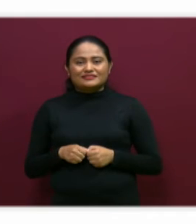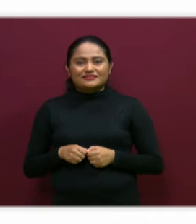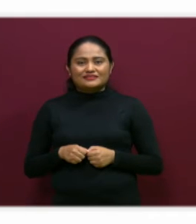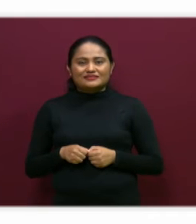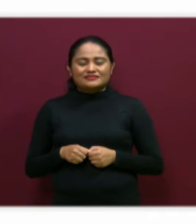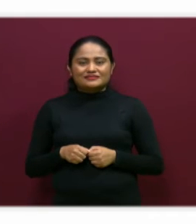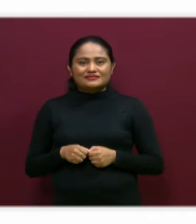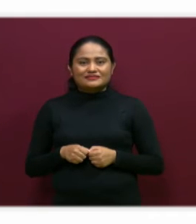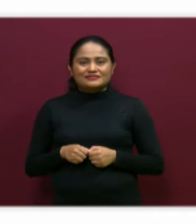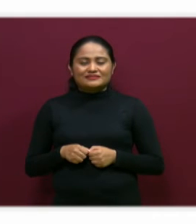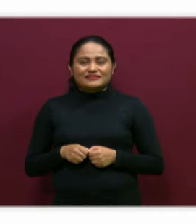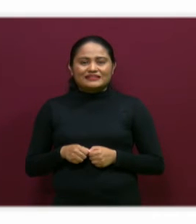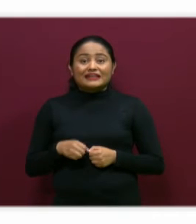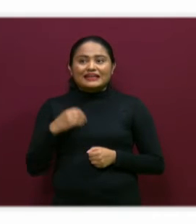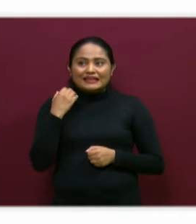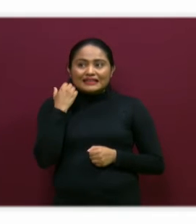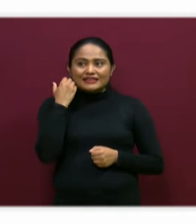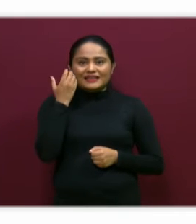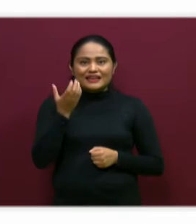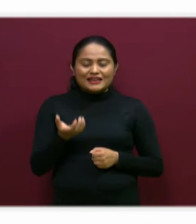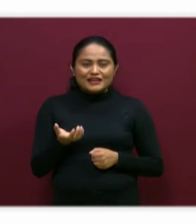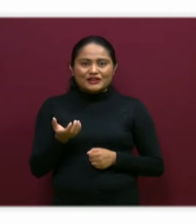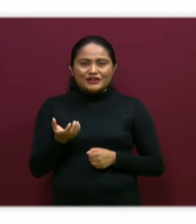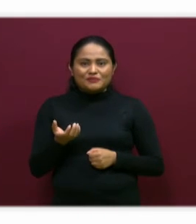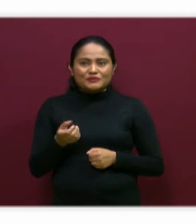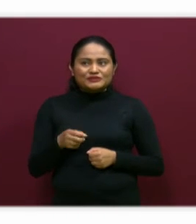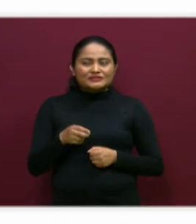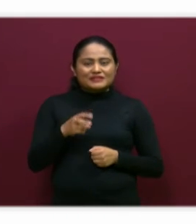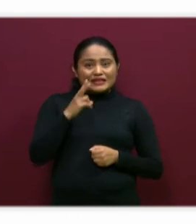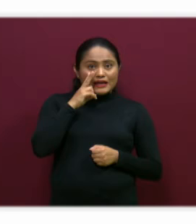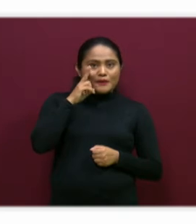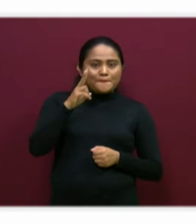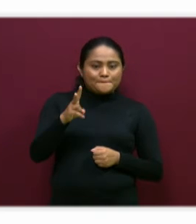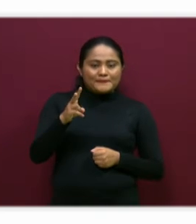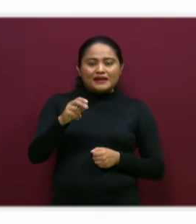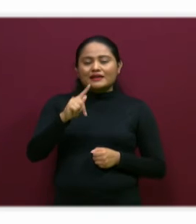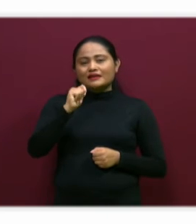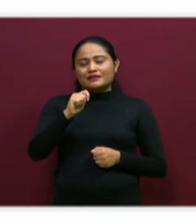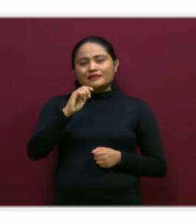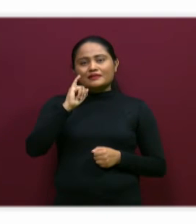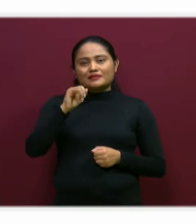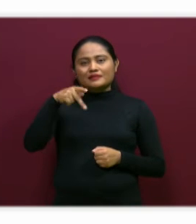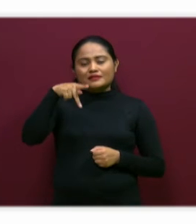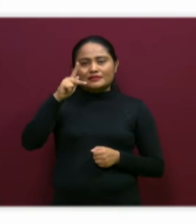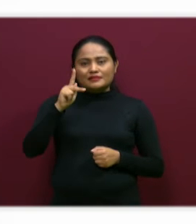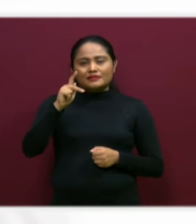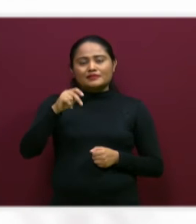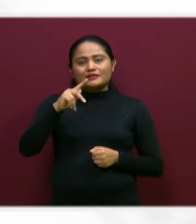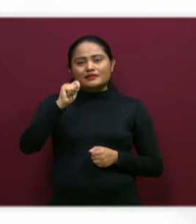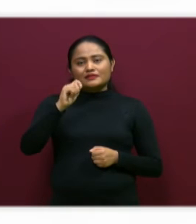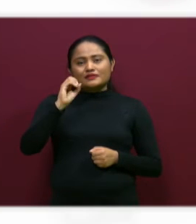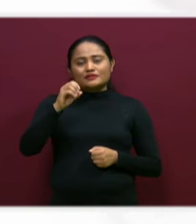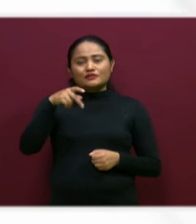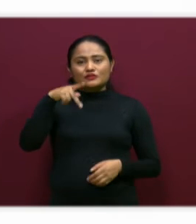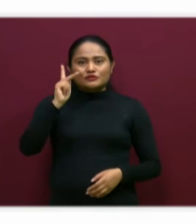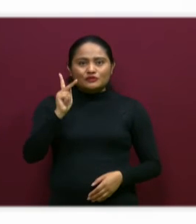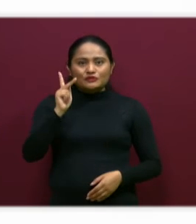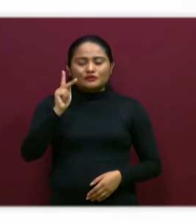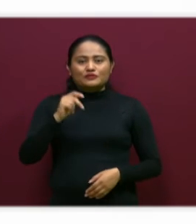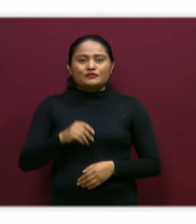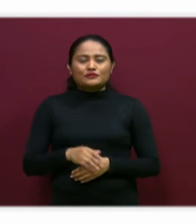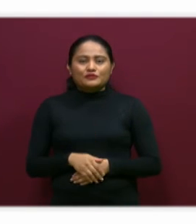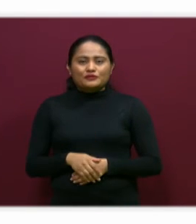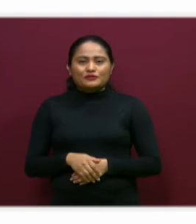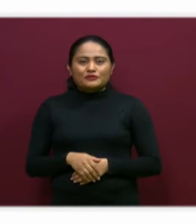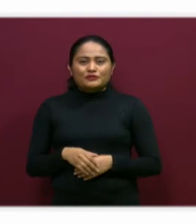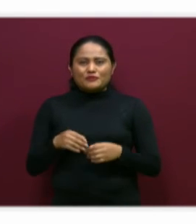otra opción y que vean este medio y este recurso como algo más más este constructivo entonces lo que se pretende es que